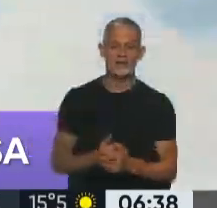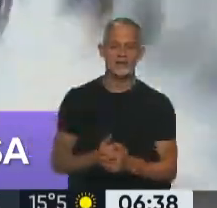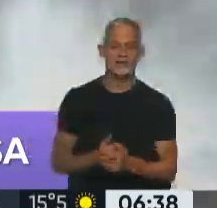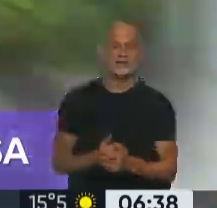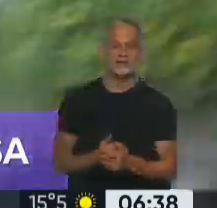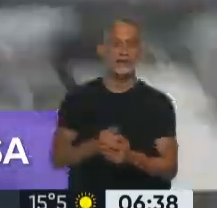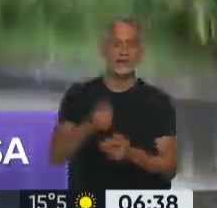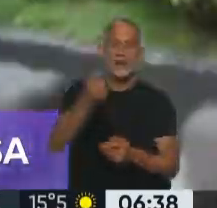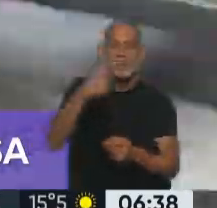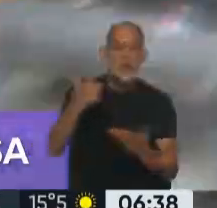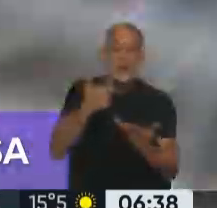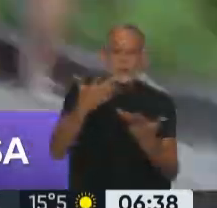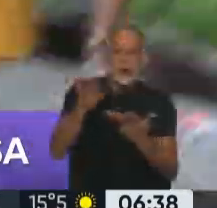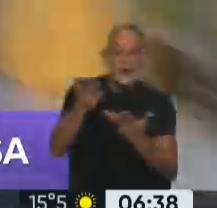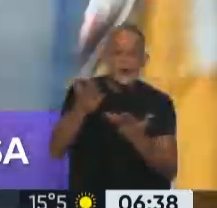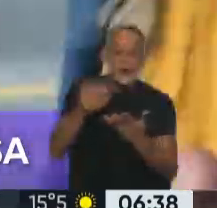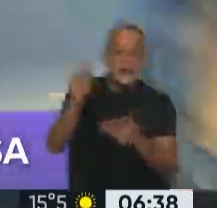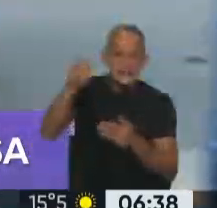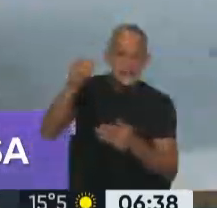juicio.